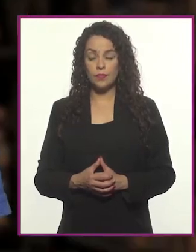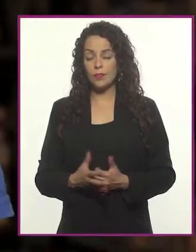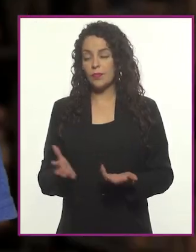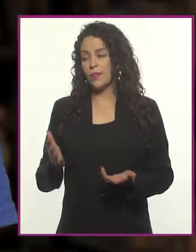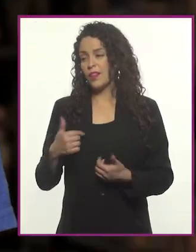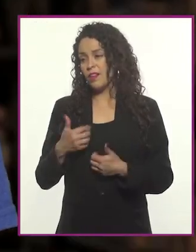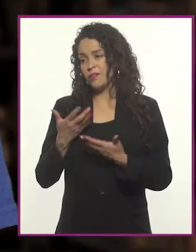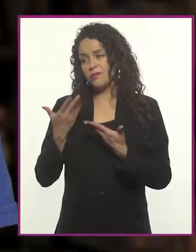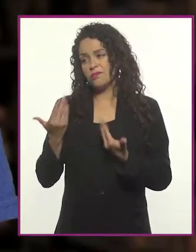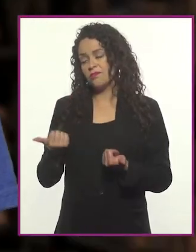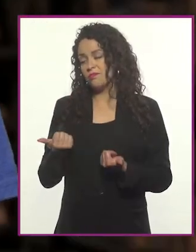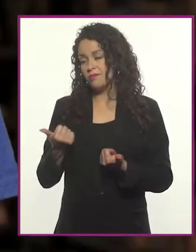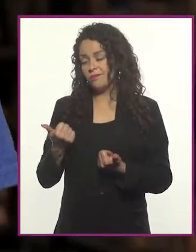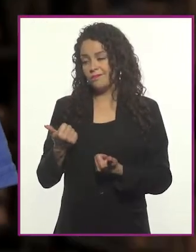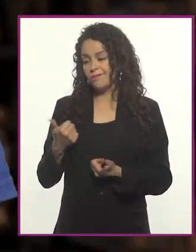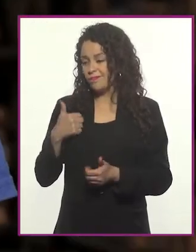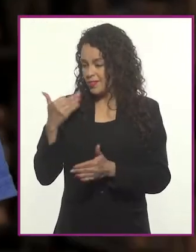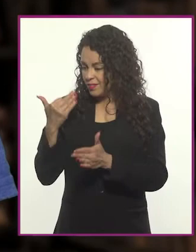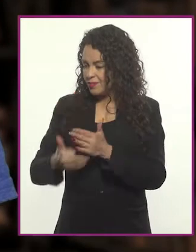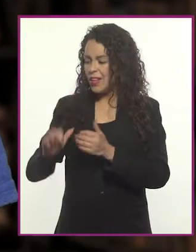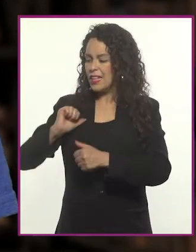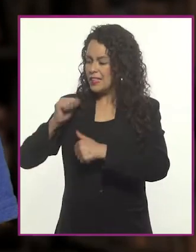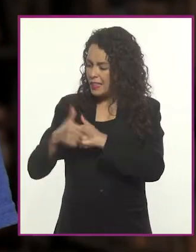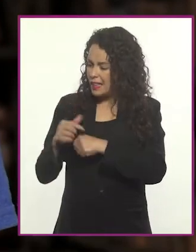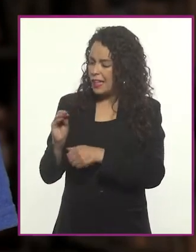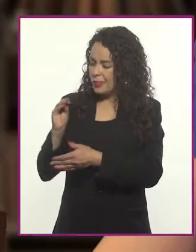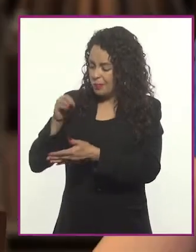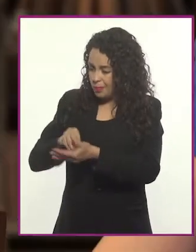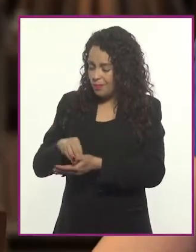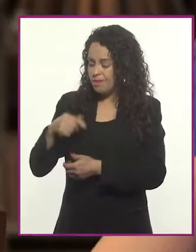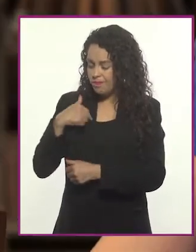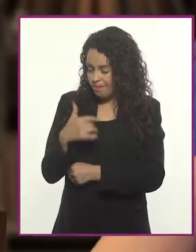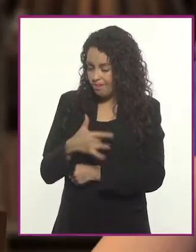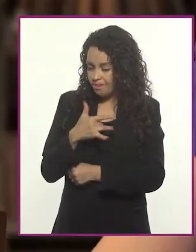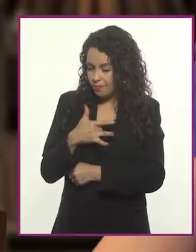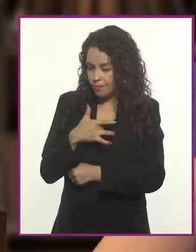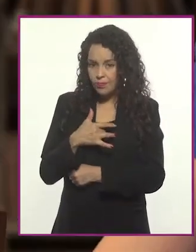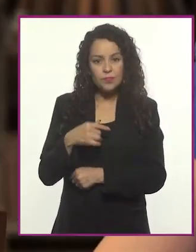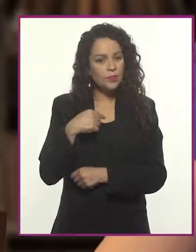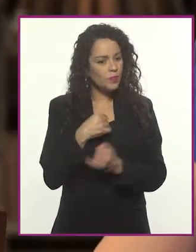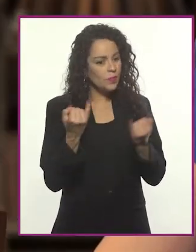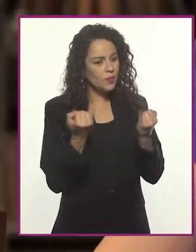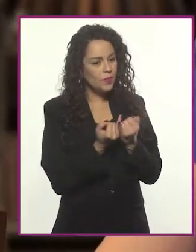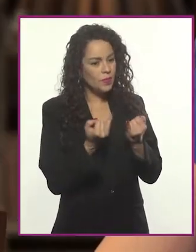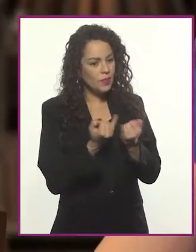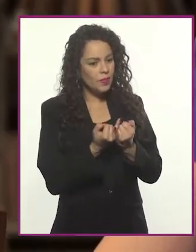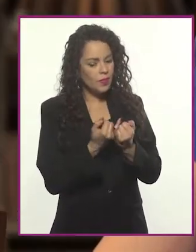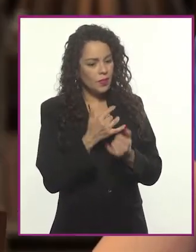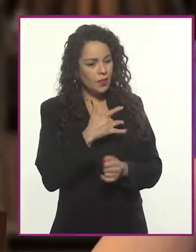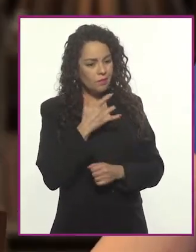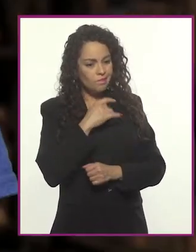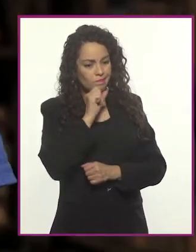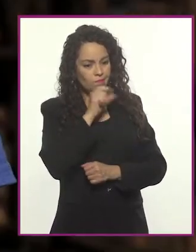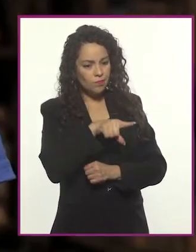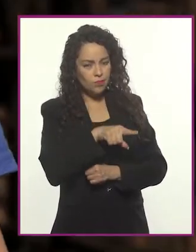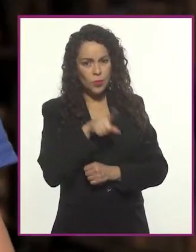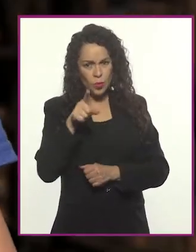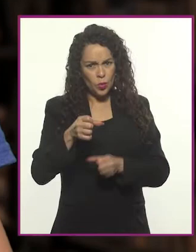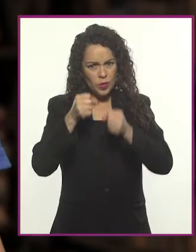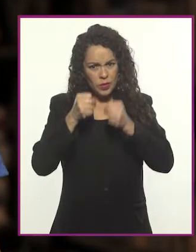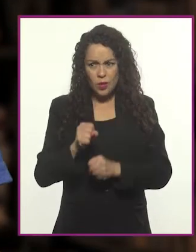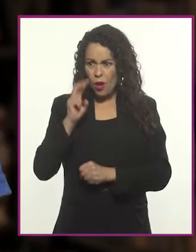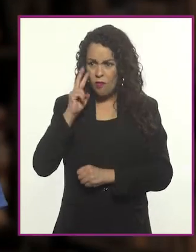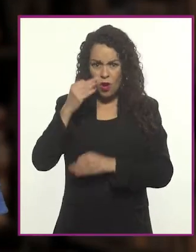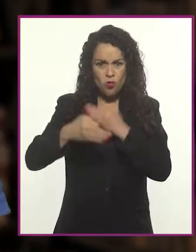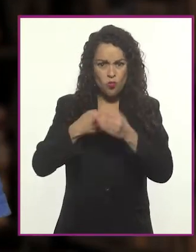Ay, no sé. Siento que me está haciendo falta algo. Yo tengo la misma sensación. ¿Estás seguro que